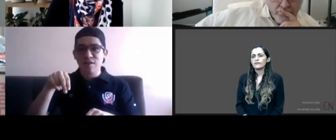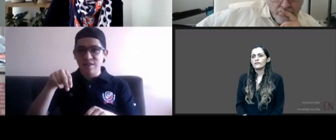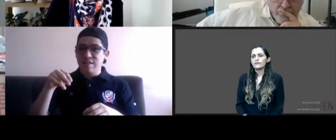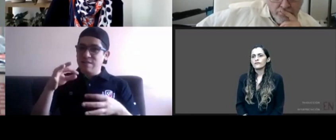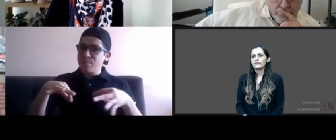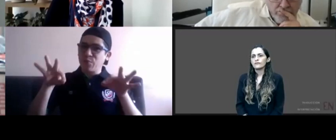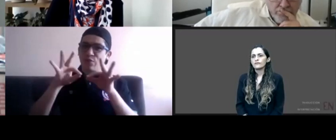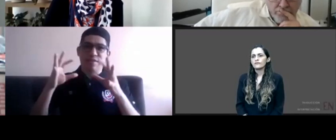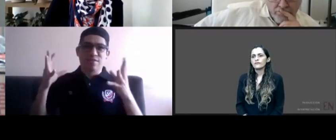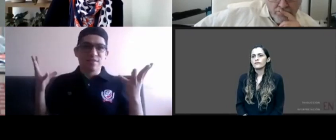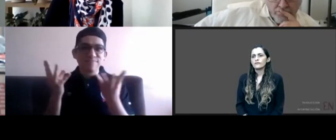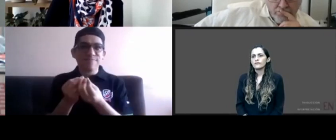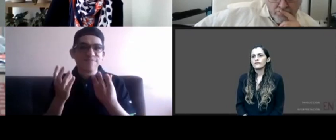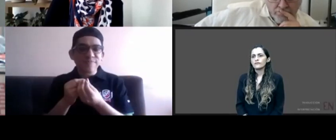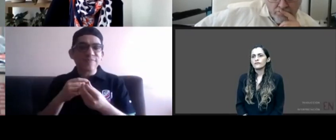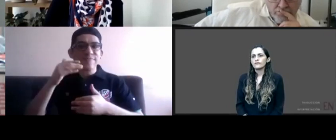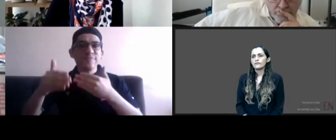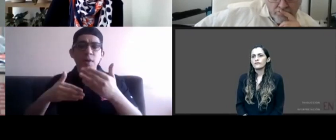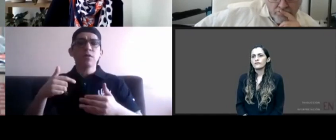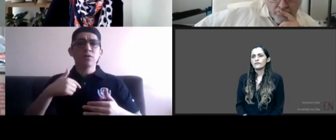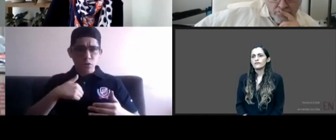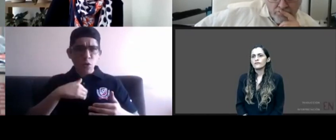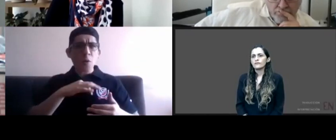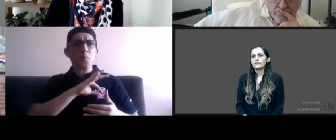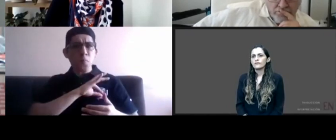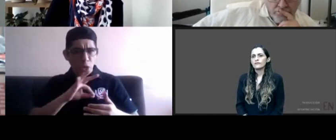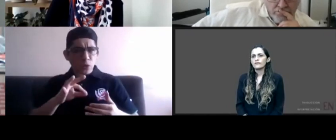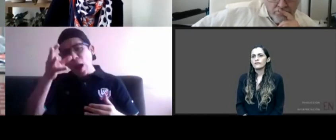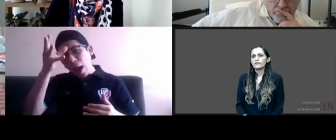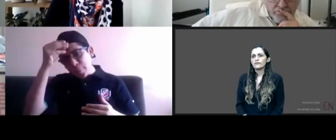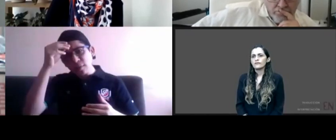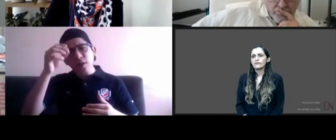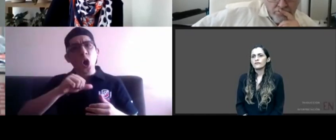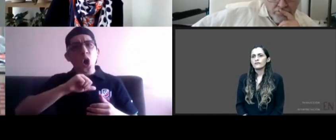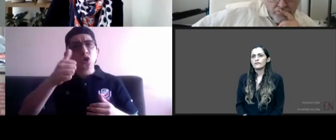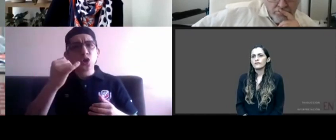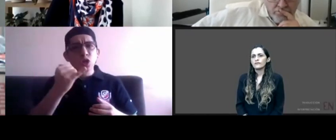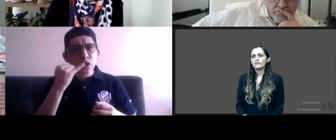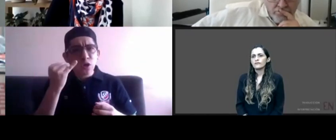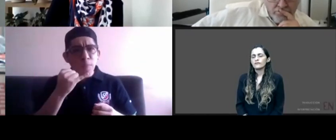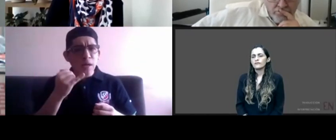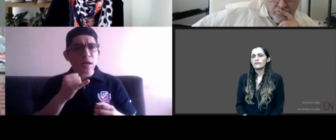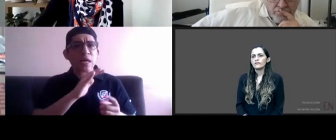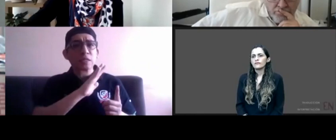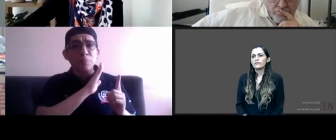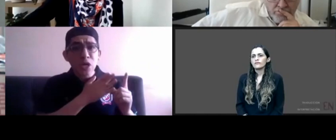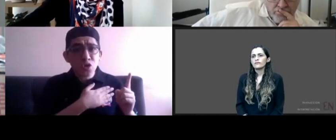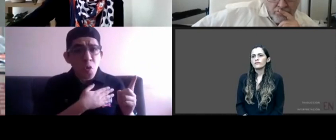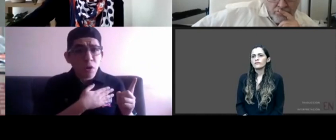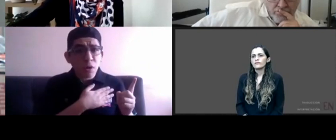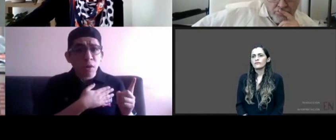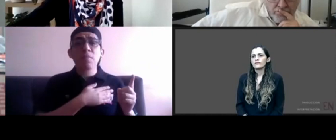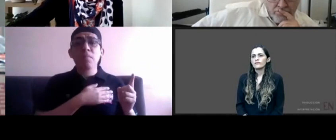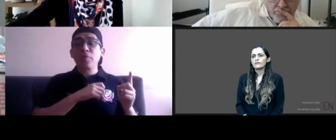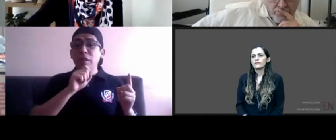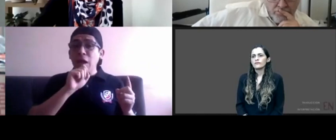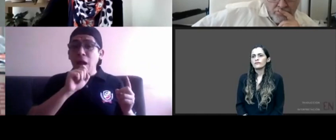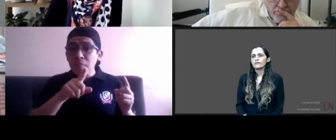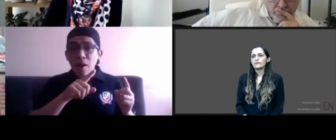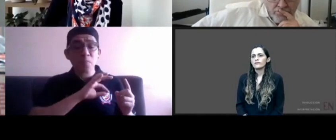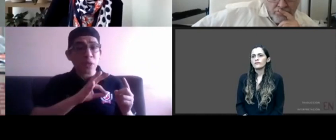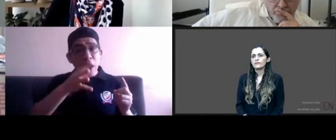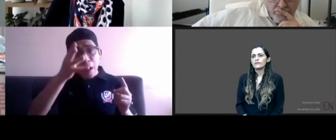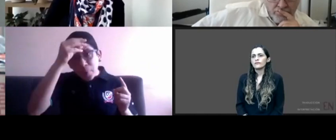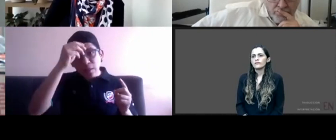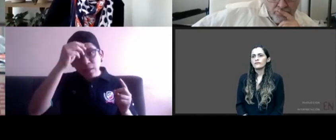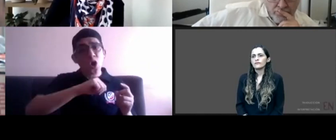es importante la socialización. Es sumamente importante la convivencia con personas sordas, socializar con ellos, aprender mi lengua.